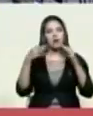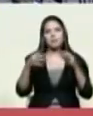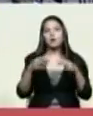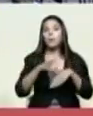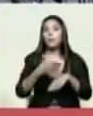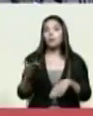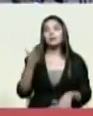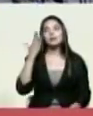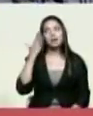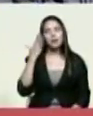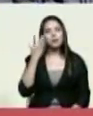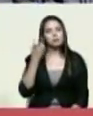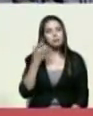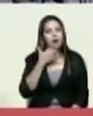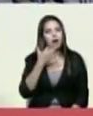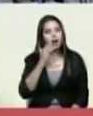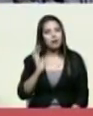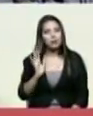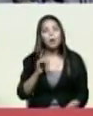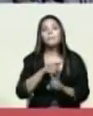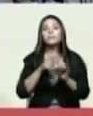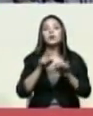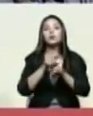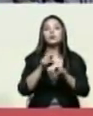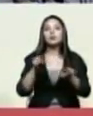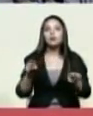Porque sabemos lo que está en juego. Y ustedes,